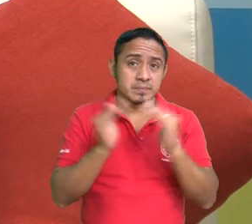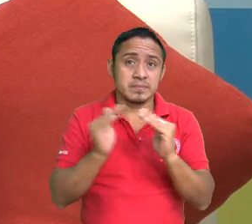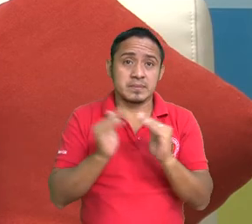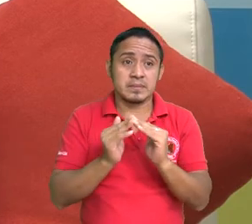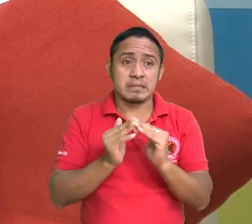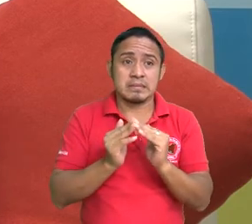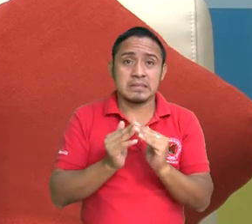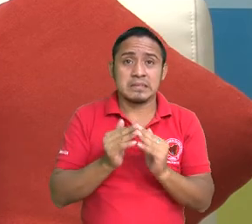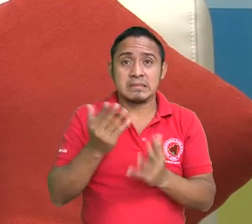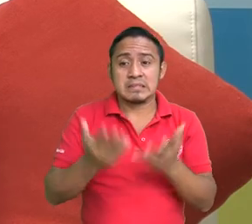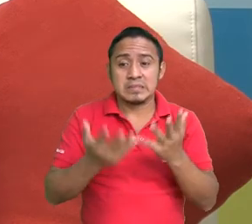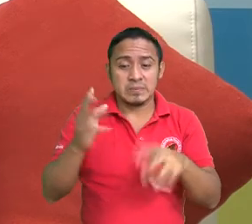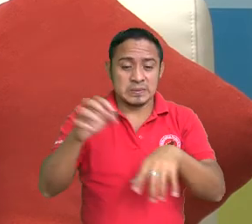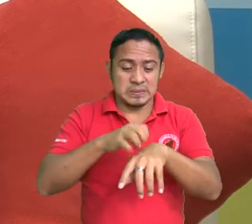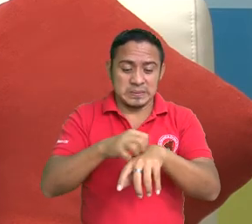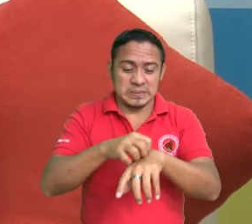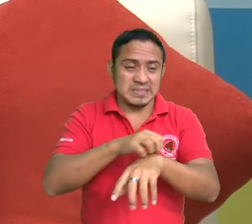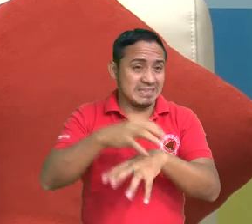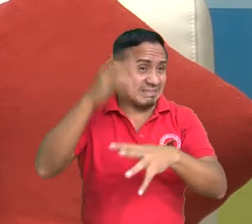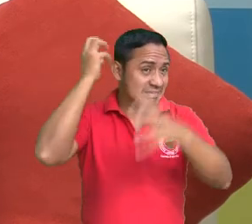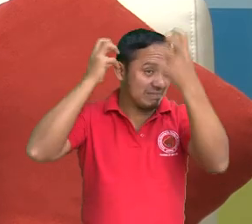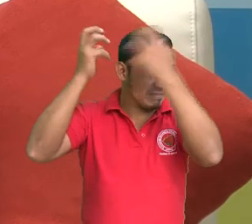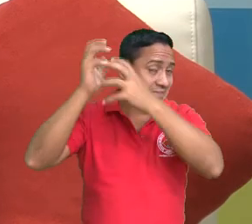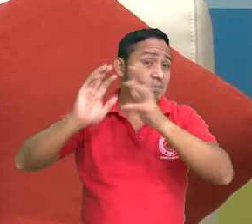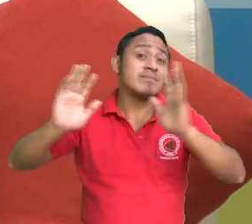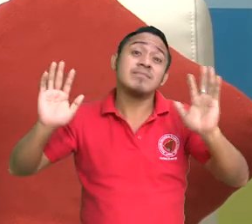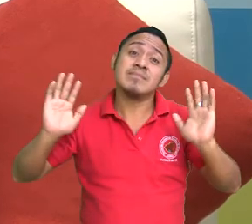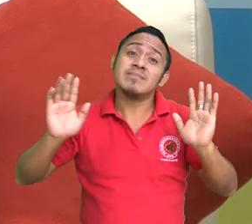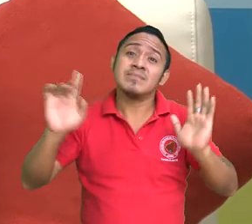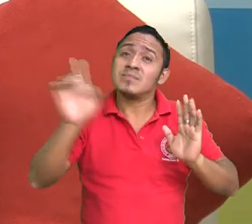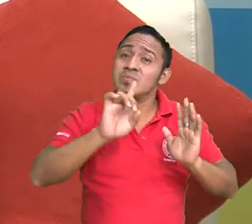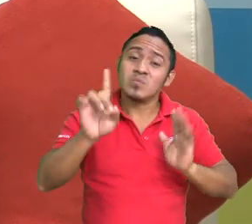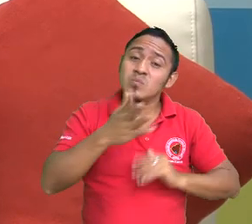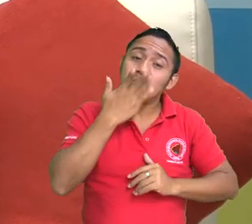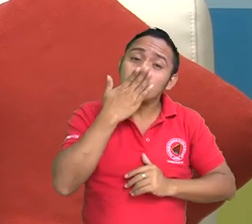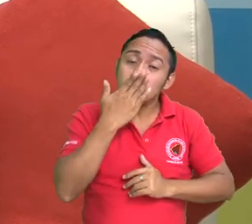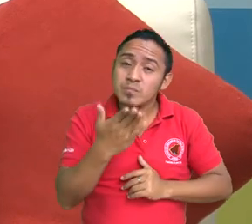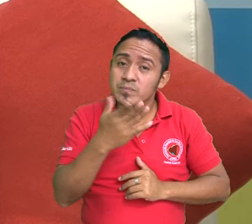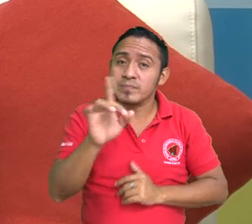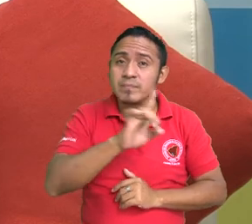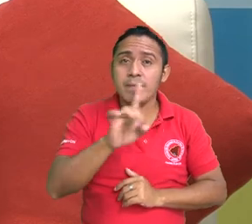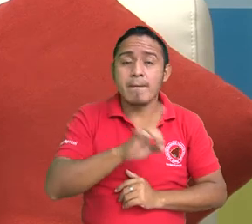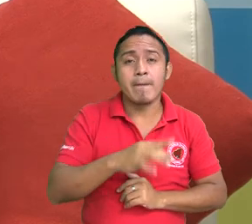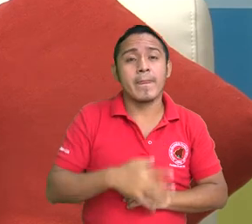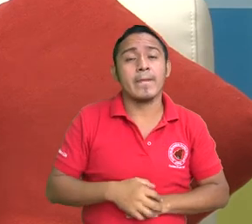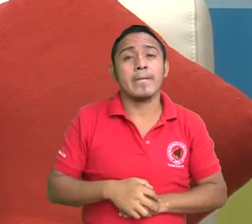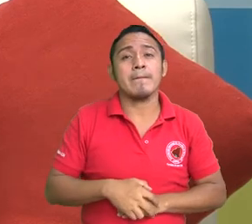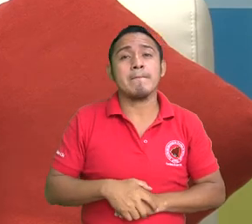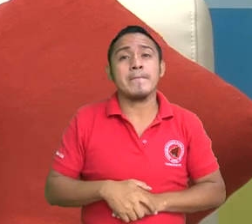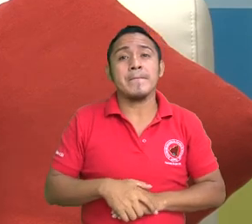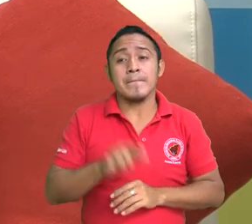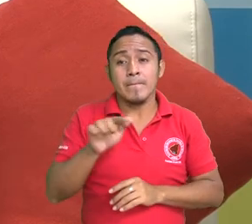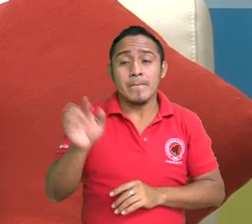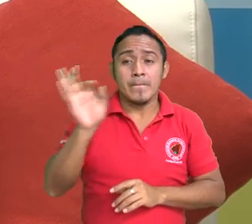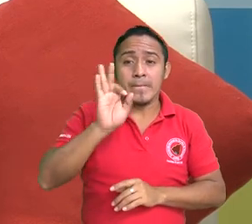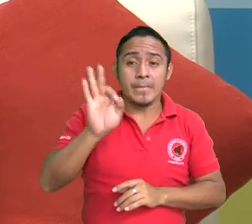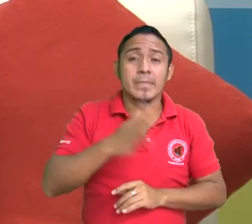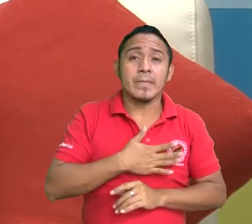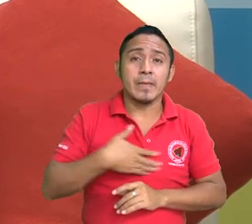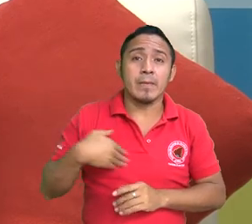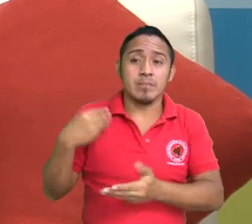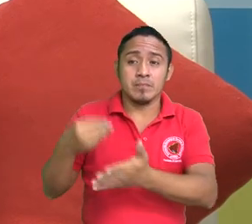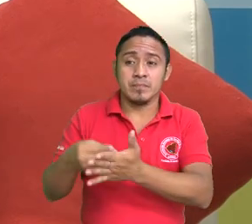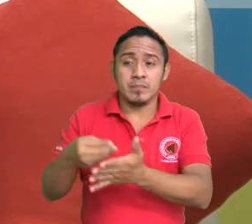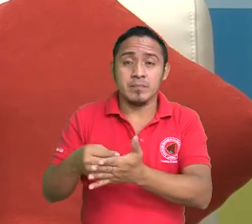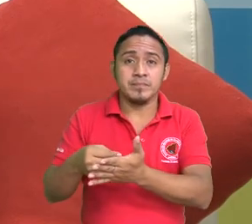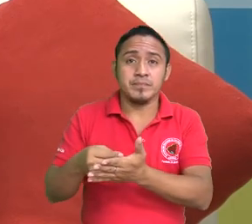quizá lo que vaya a hacer es irritar el cuero cabelludo. Entonces, no es recomendable que lo hagan. de esa manera, sino que